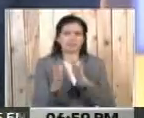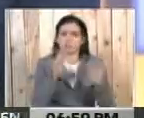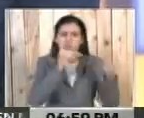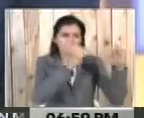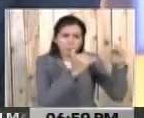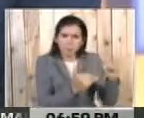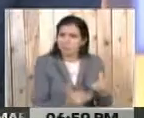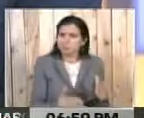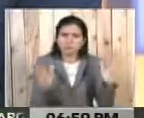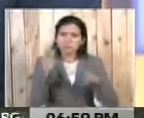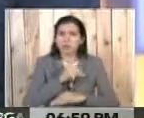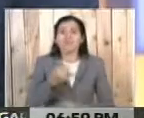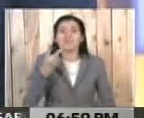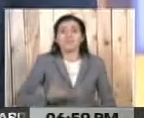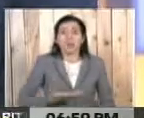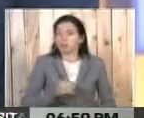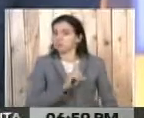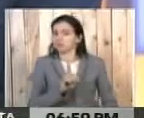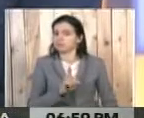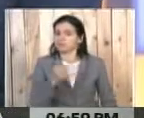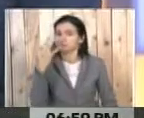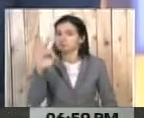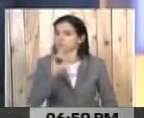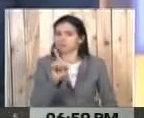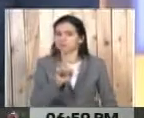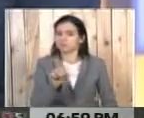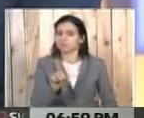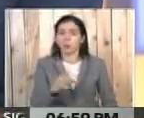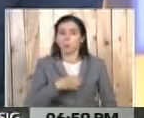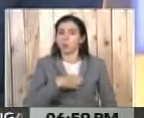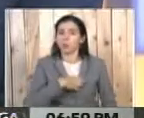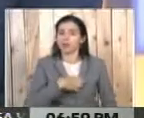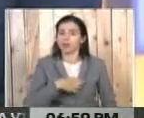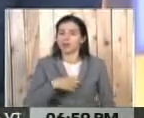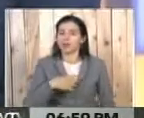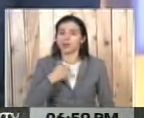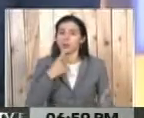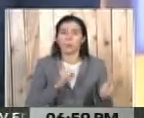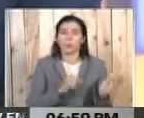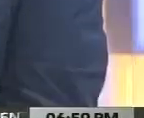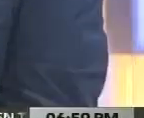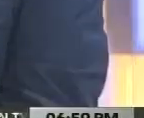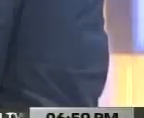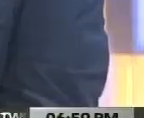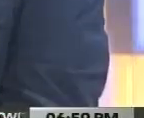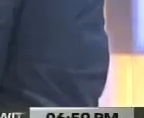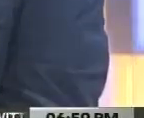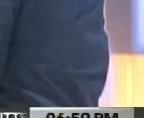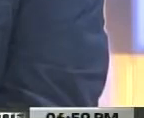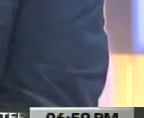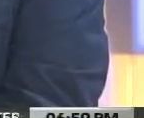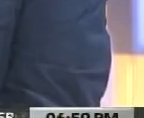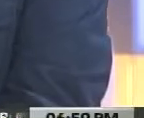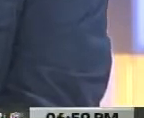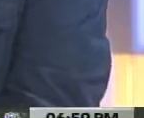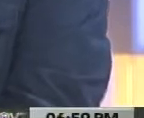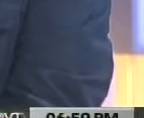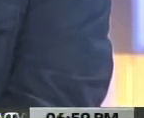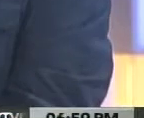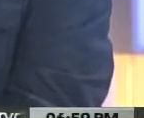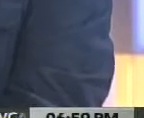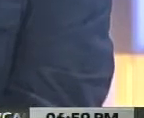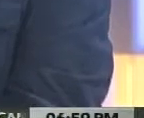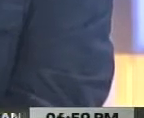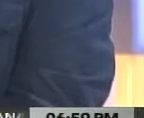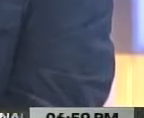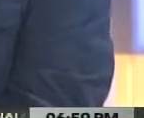no tiene ninguna validez, es inaplicable, es inejecutable en Venezuela, pero constituye un riesgo político porque con esos instrumentos ya van fuera